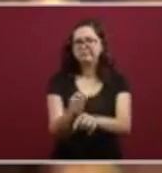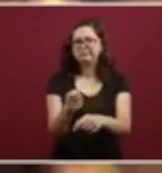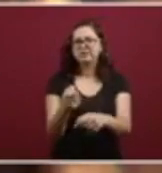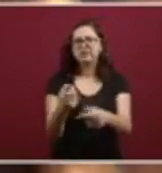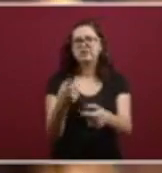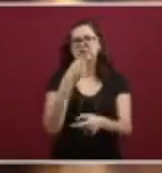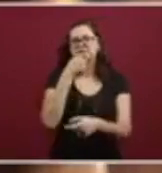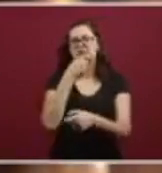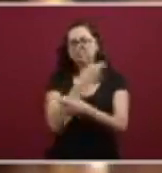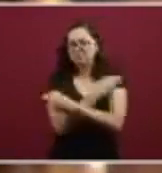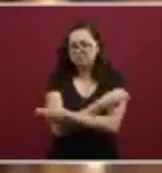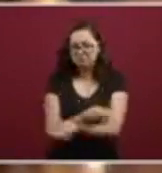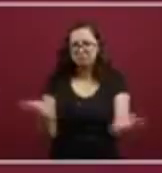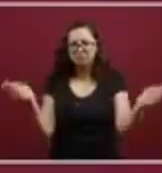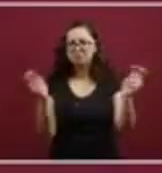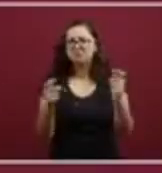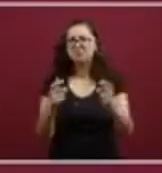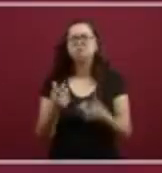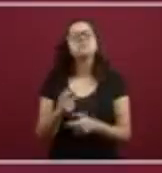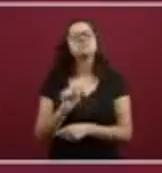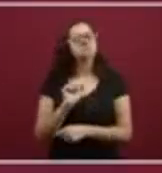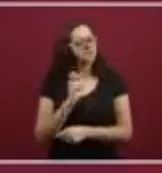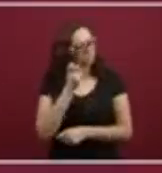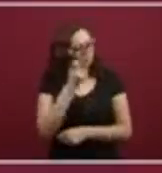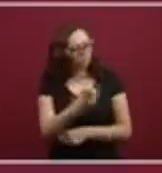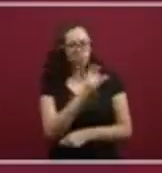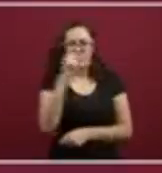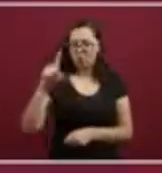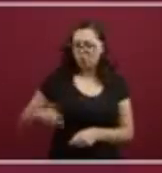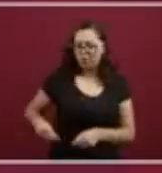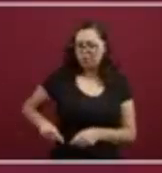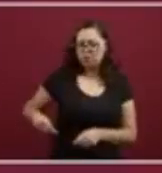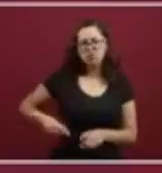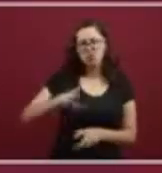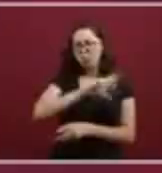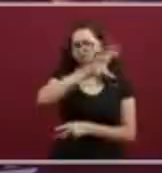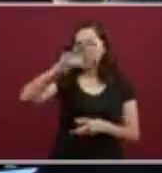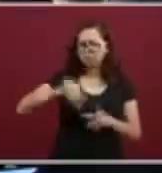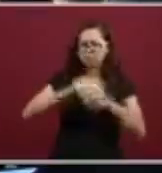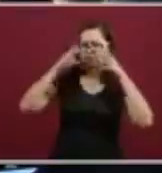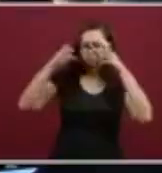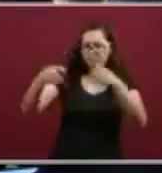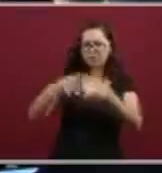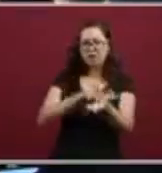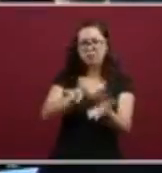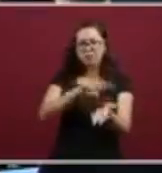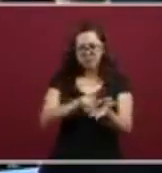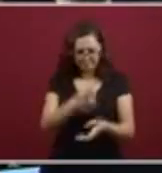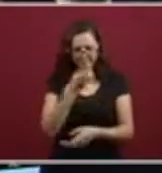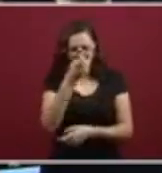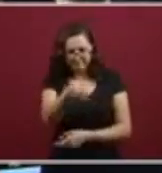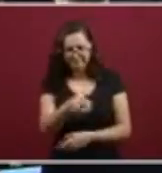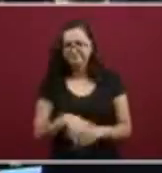niños y maestros. Todo el gobierno va a apoyar con ese propósito.